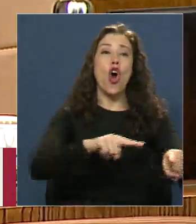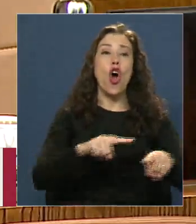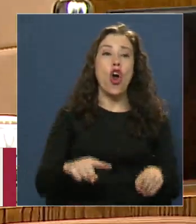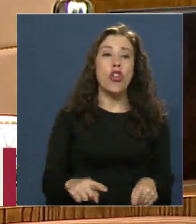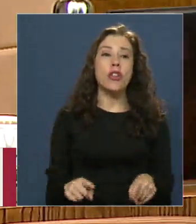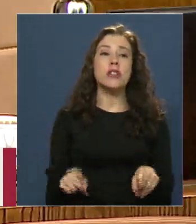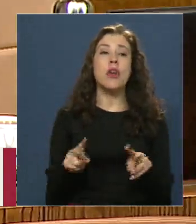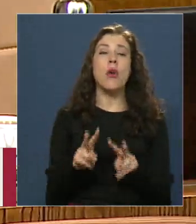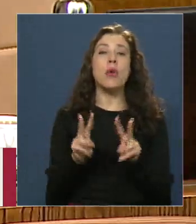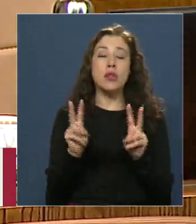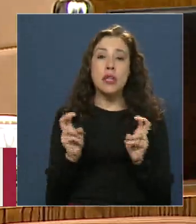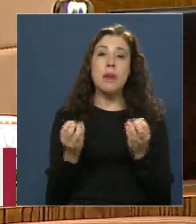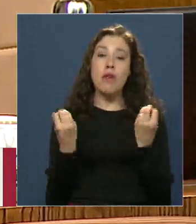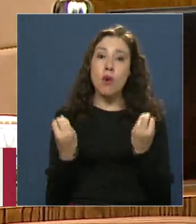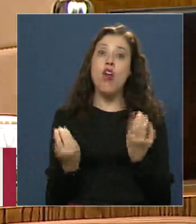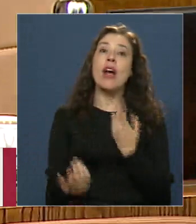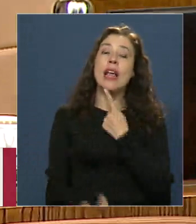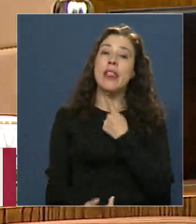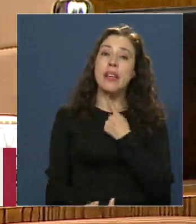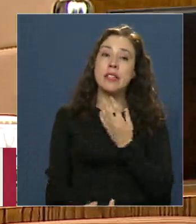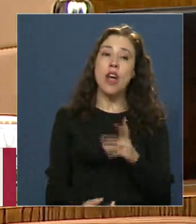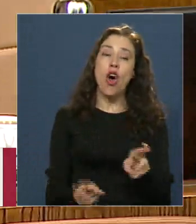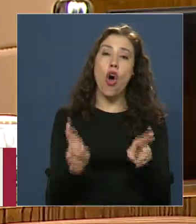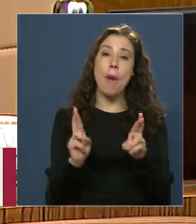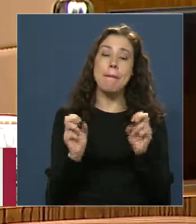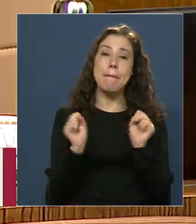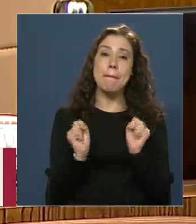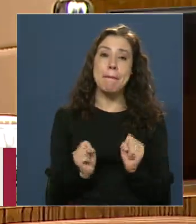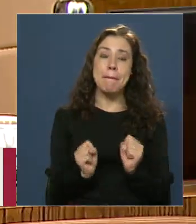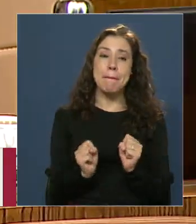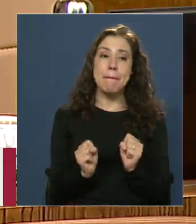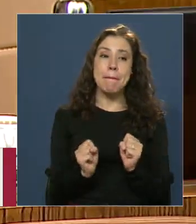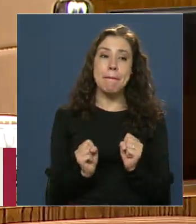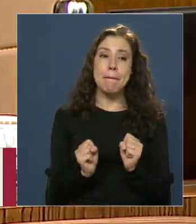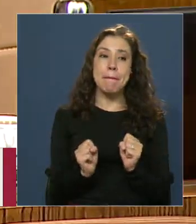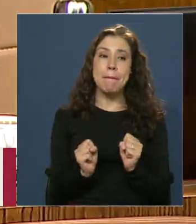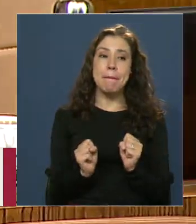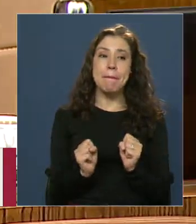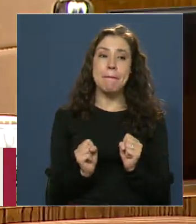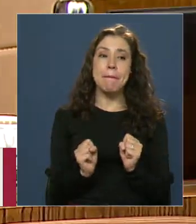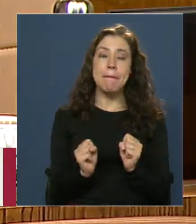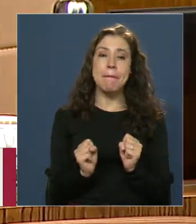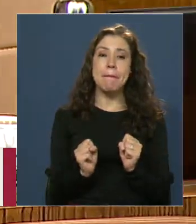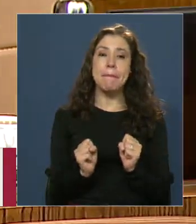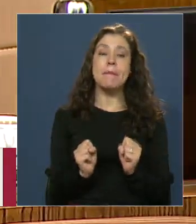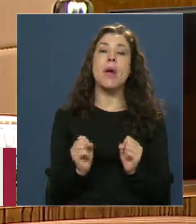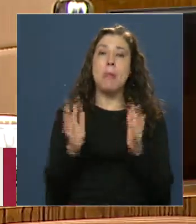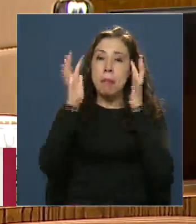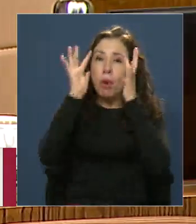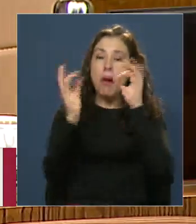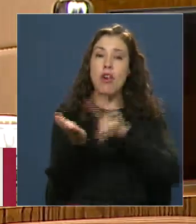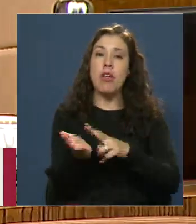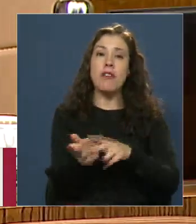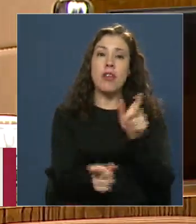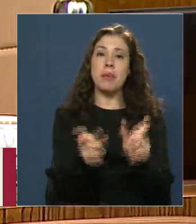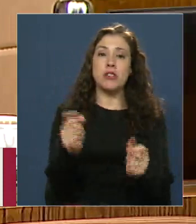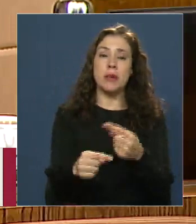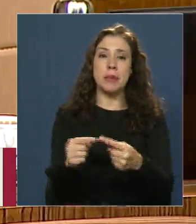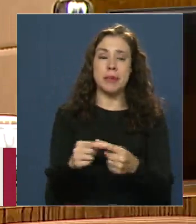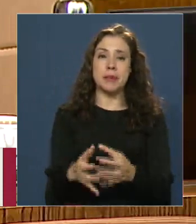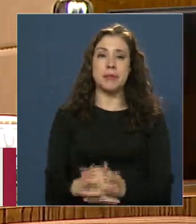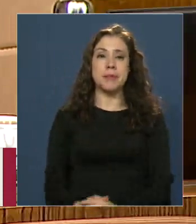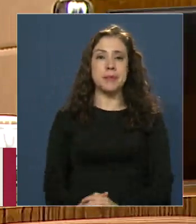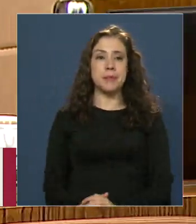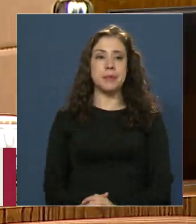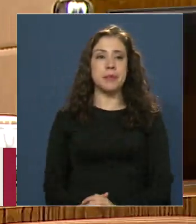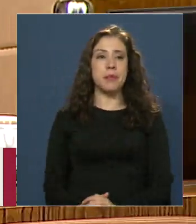bien deseable y que ojalá podamos ocuparnos efectivamente de la clase media. He dicho, señora presidenta, muchas